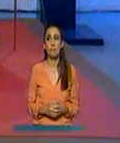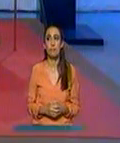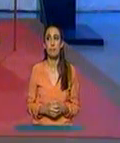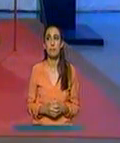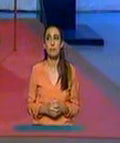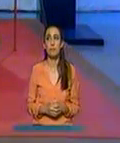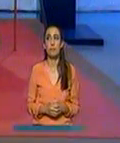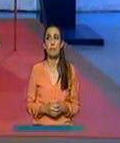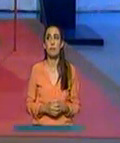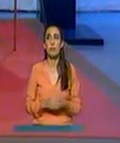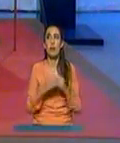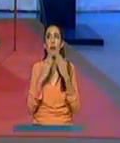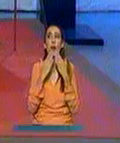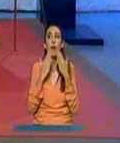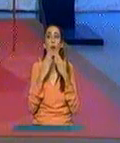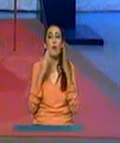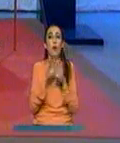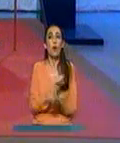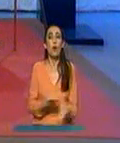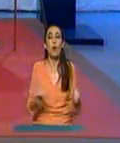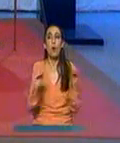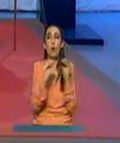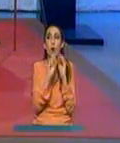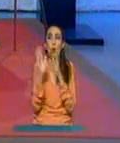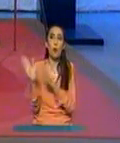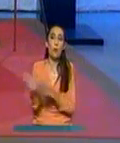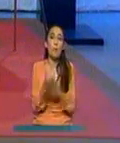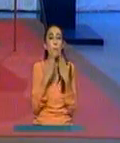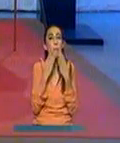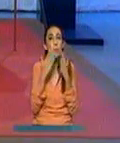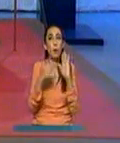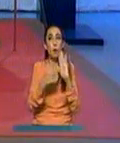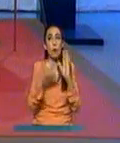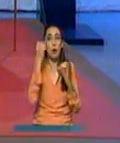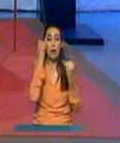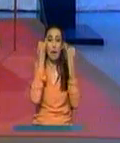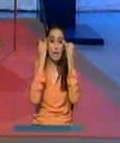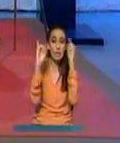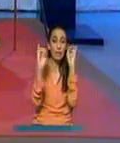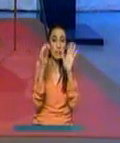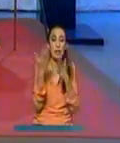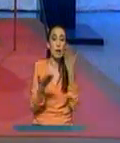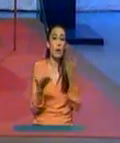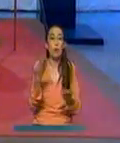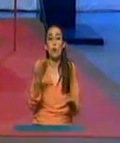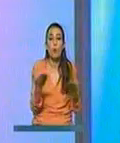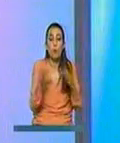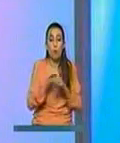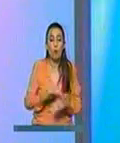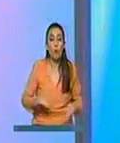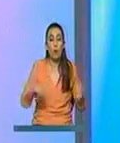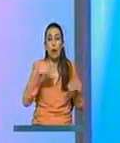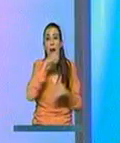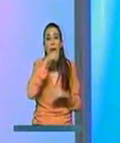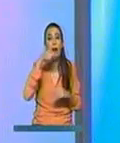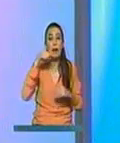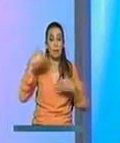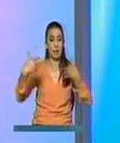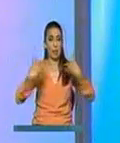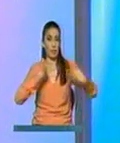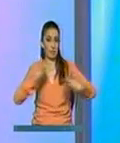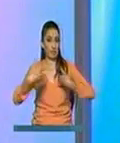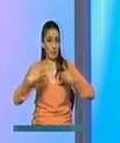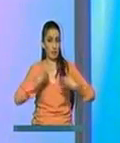realidad del sector cervecero, de ustedes, los emprendedores, quienes han nacido con esta idea de poder impulsar la cerveza artesanal y que de a poco